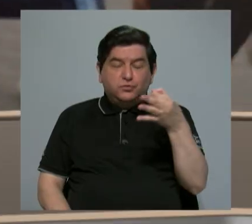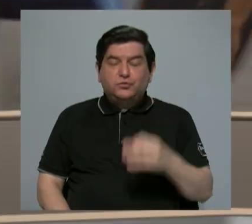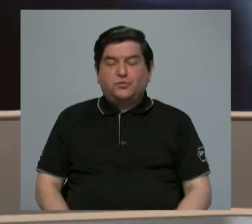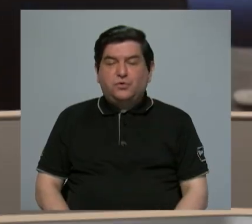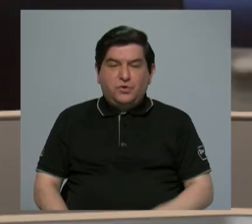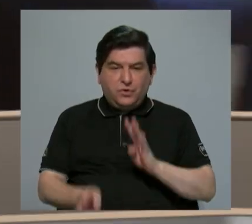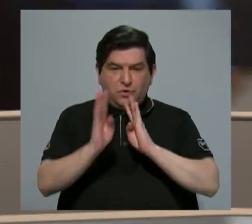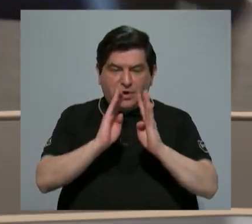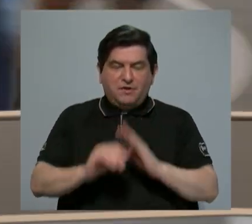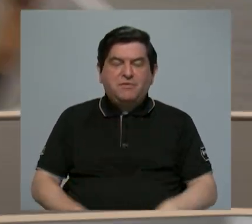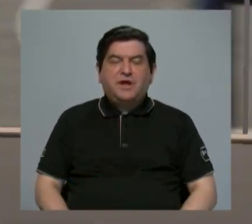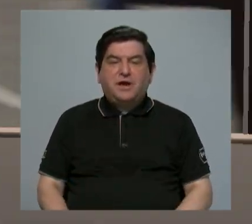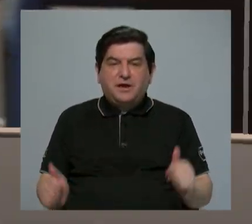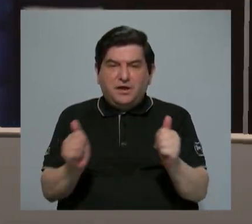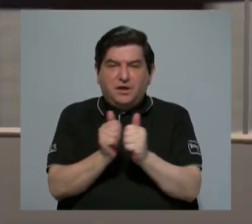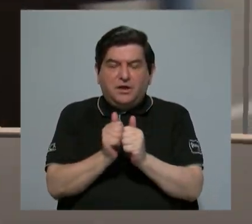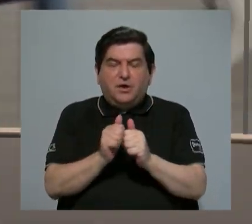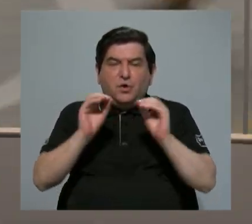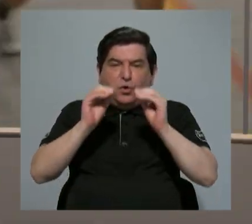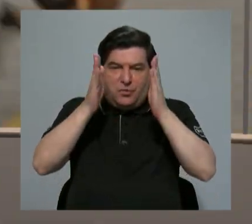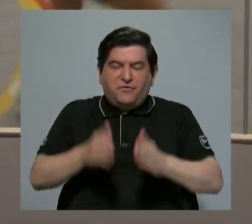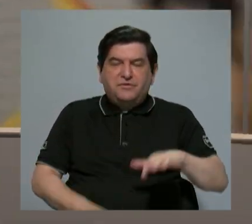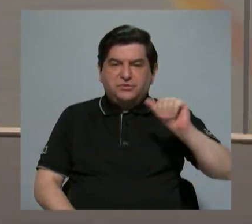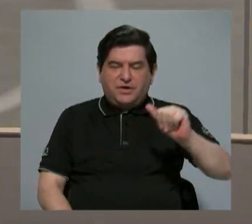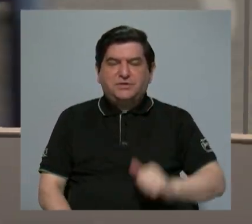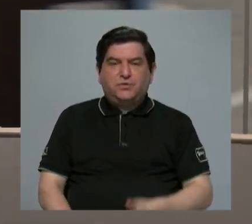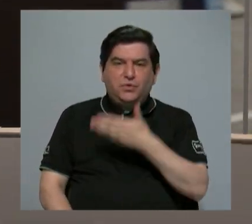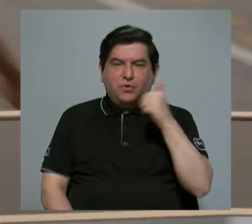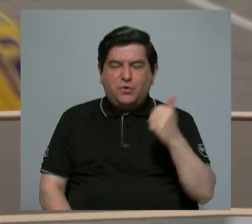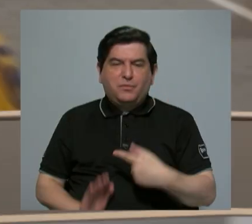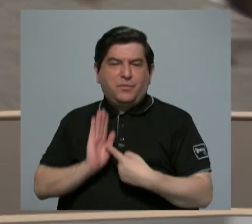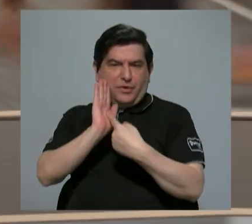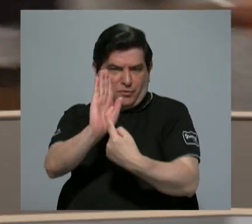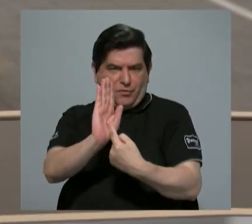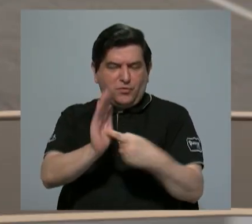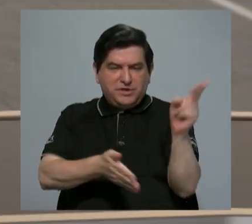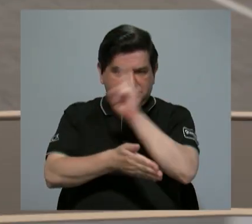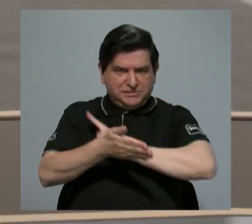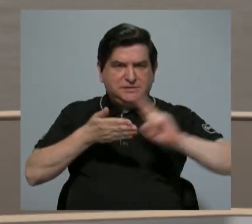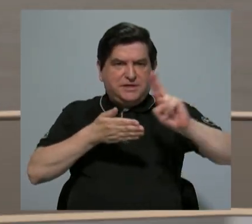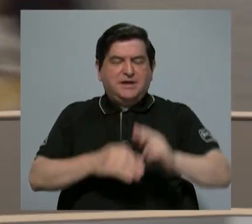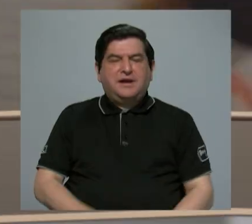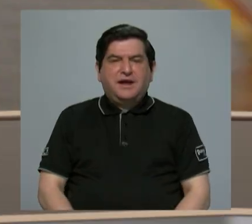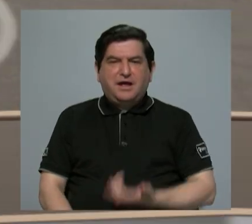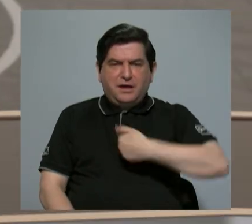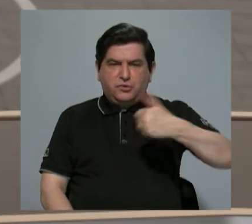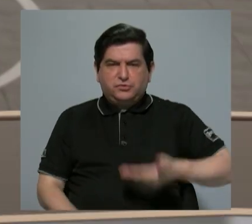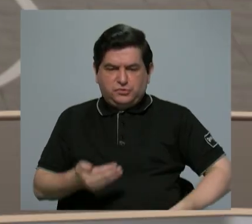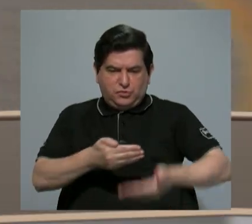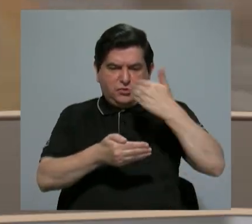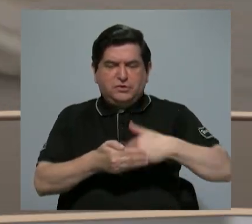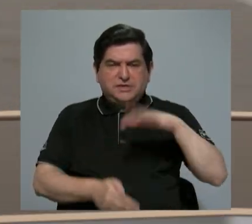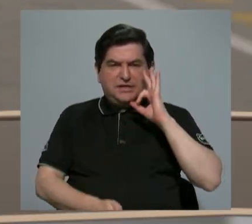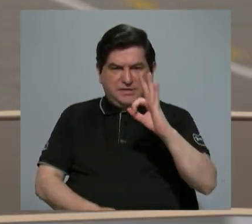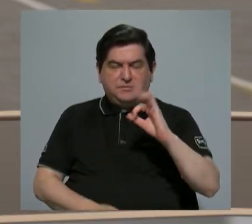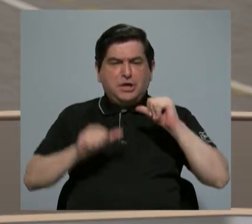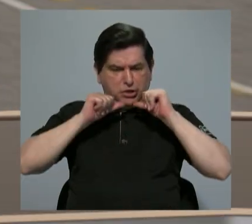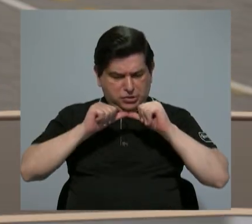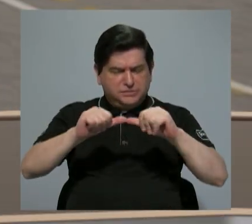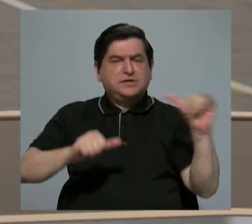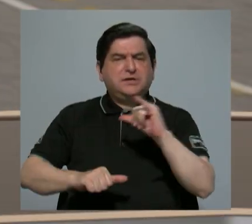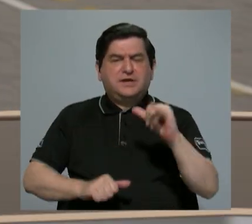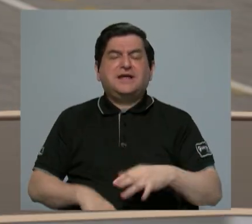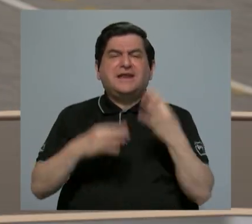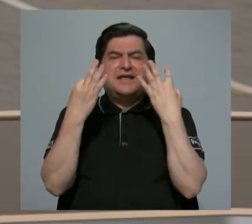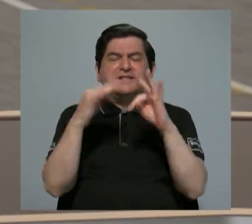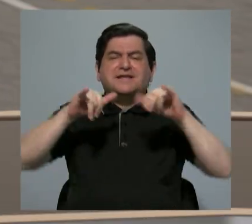yo y Arturo, que hay que enfocarnos mucho en eso, dar una mejor cara, donde la universidad tiene que destacar, donde hemos sido grandes y seguiremos siendo grandes, ¿verdad? Entonces,